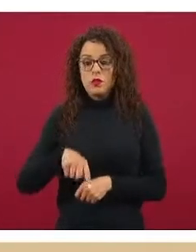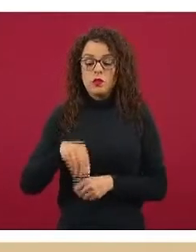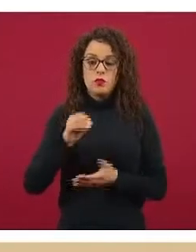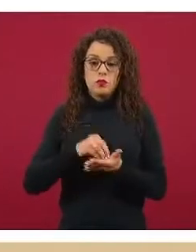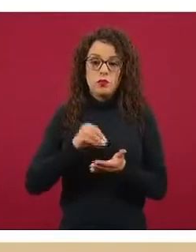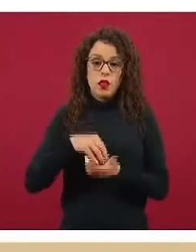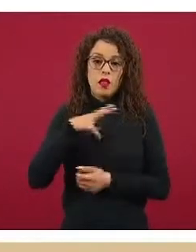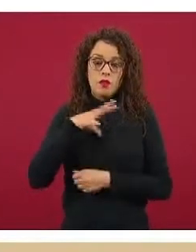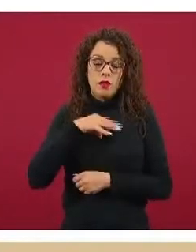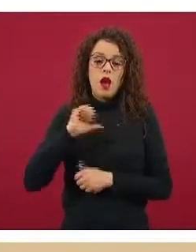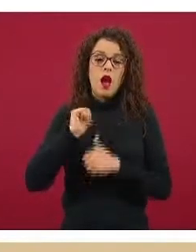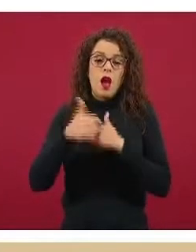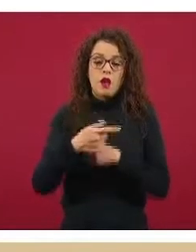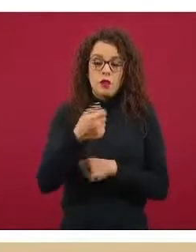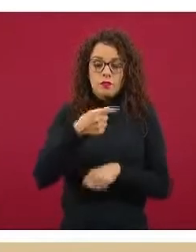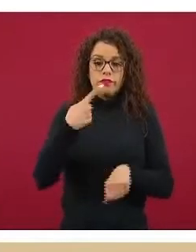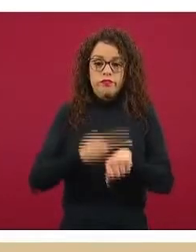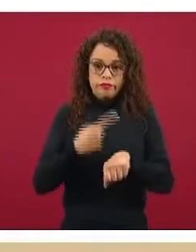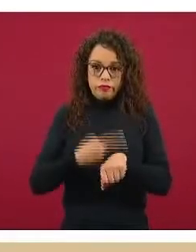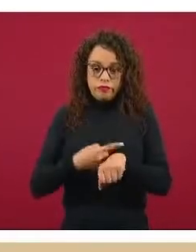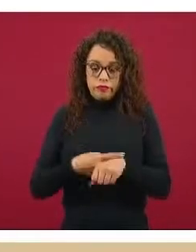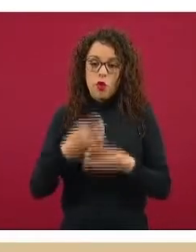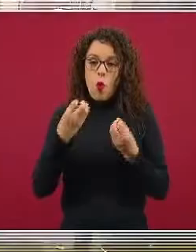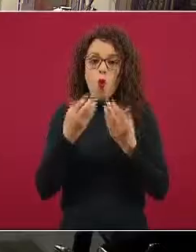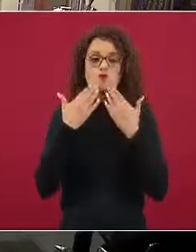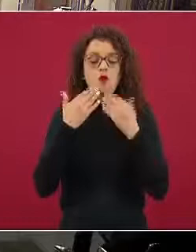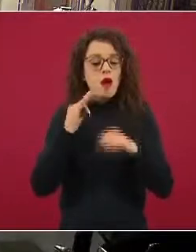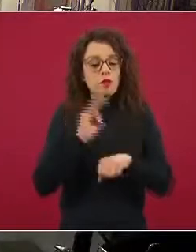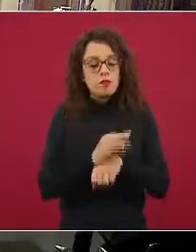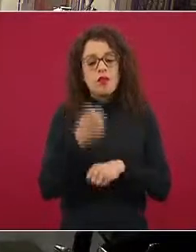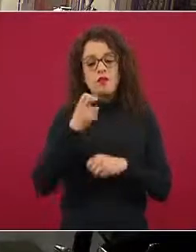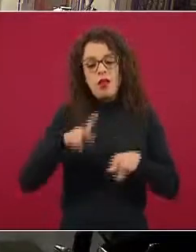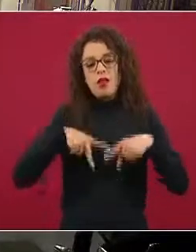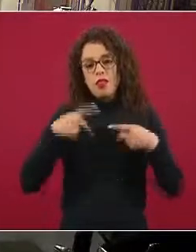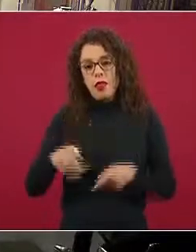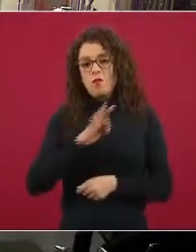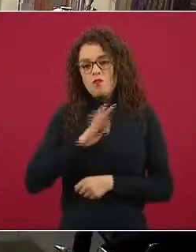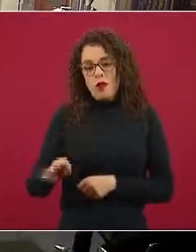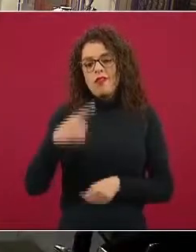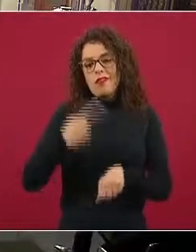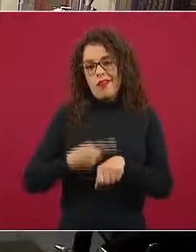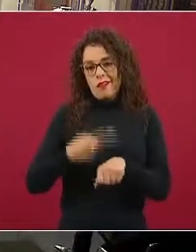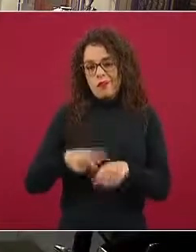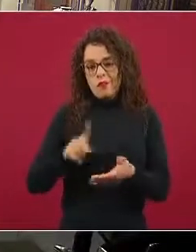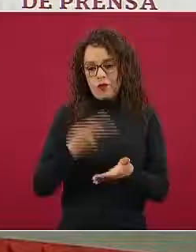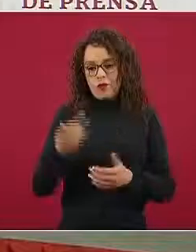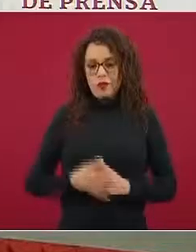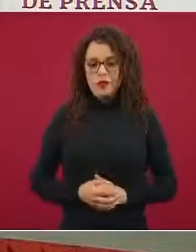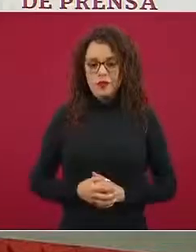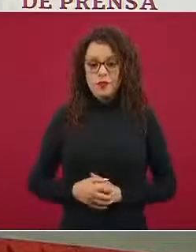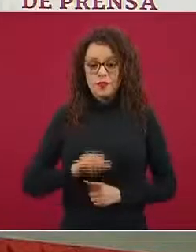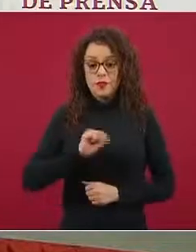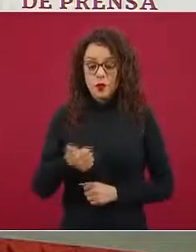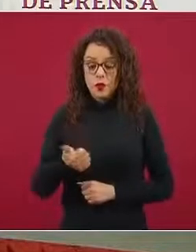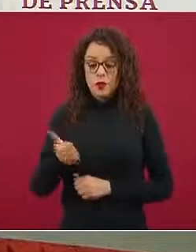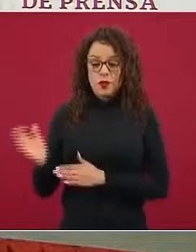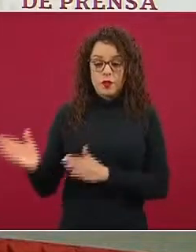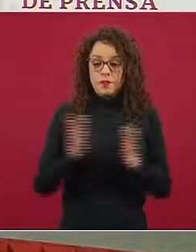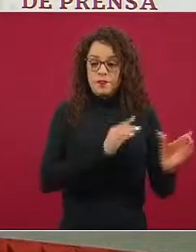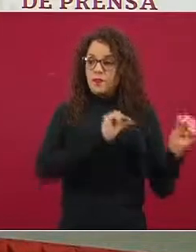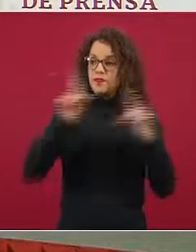las regiones y que puede enfermar. Veamos la siguiente diapositiva, es una gráfica similar, pero ahora las